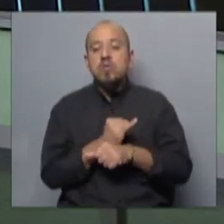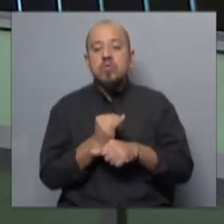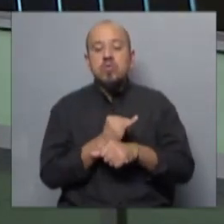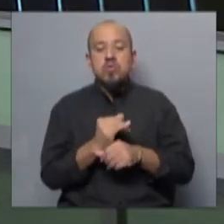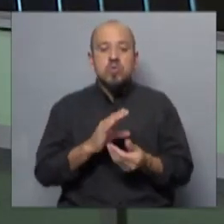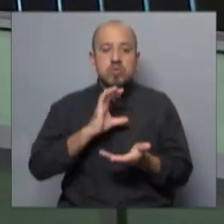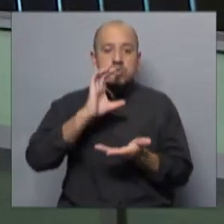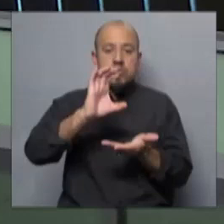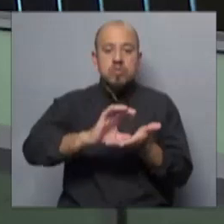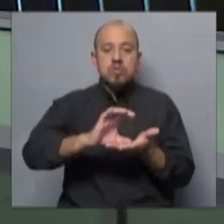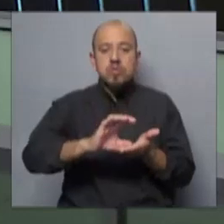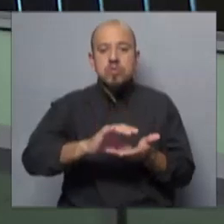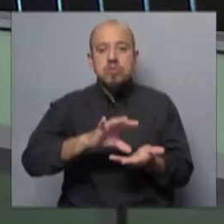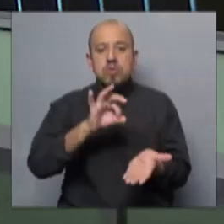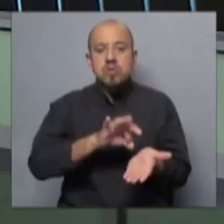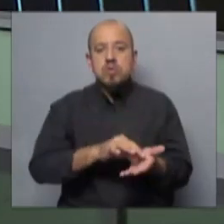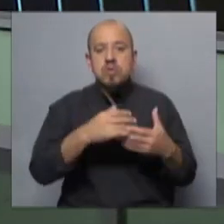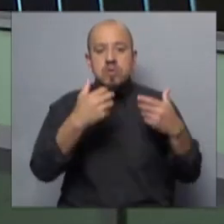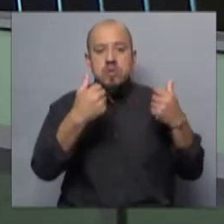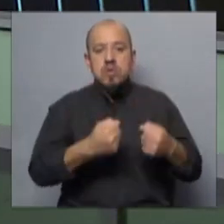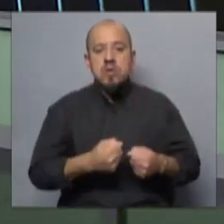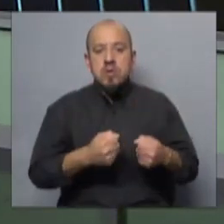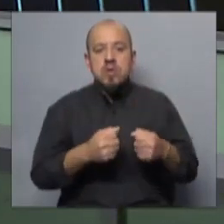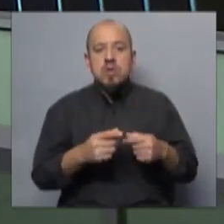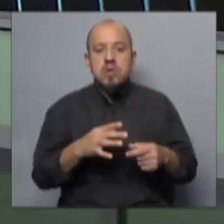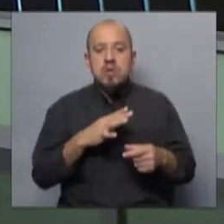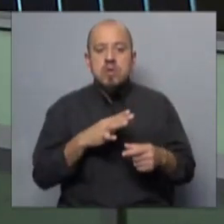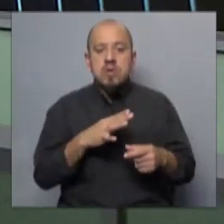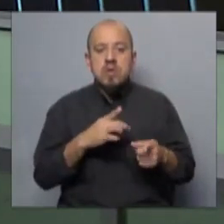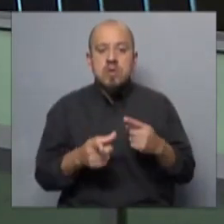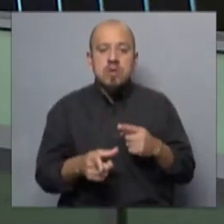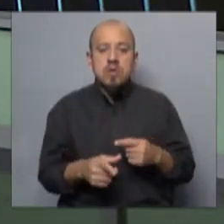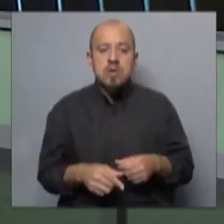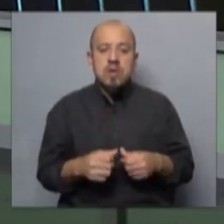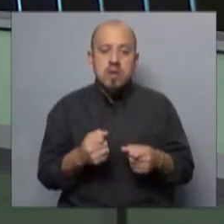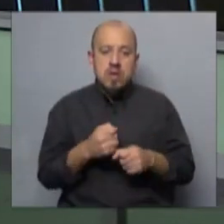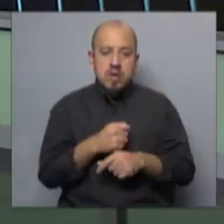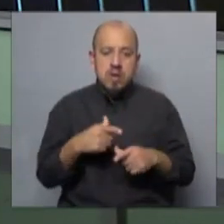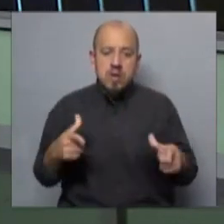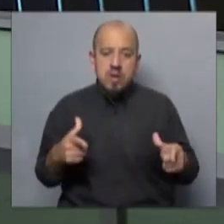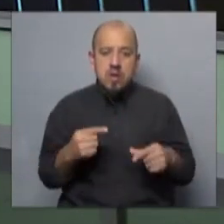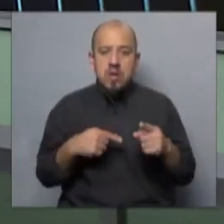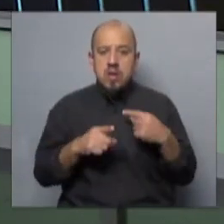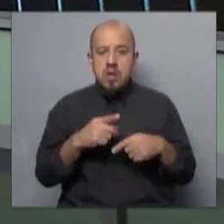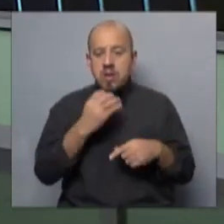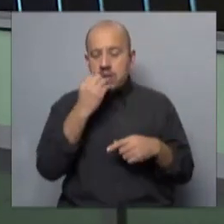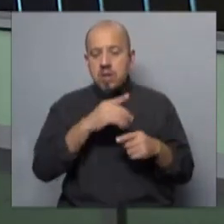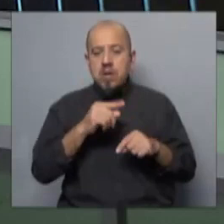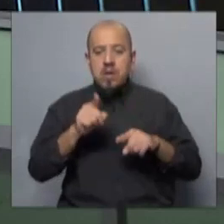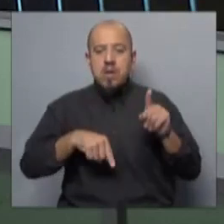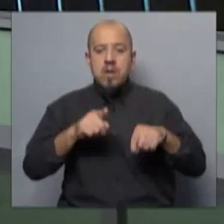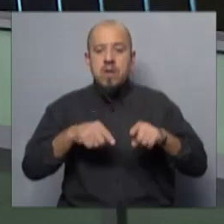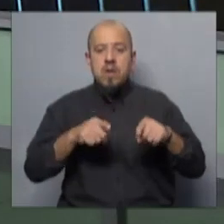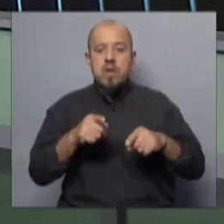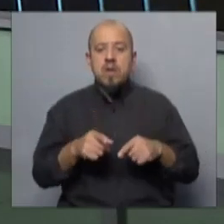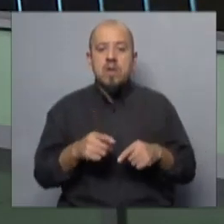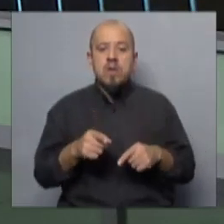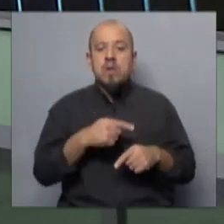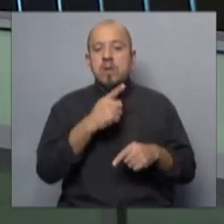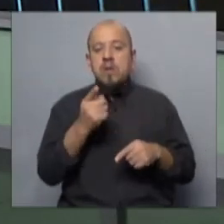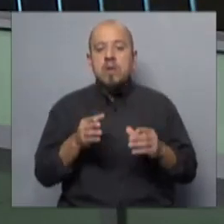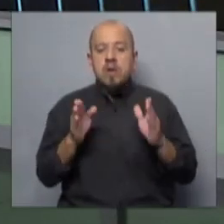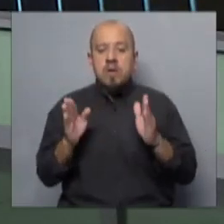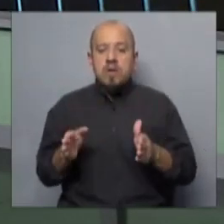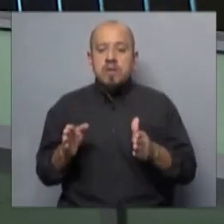sistema penitenciario para que haya por un lado mayor transparencia pero también mejor gestión de estos recursos por otro lado